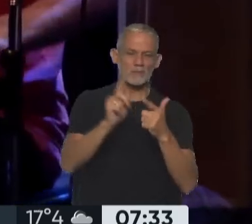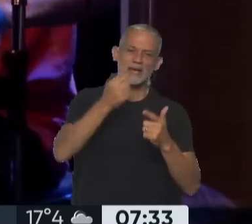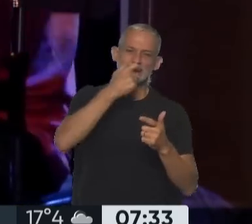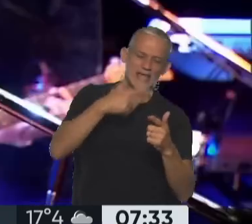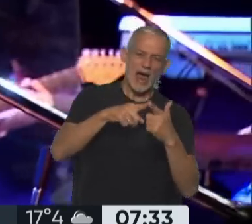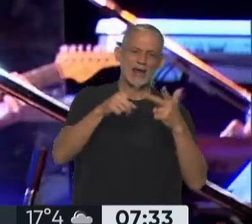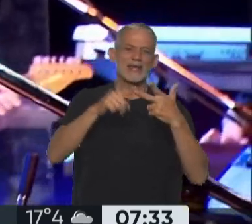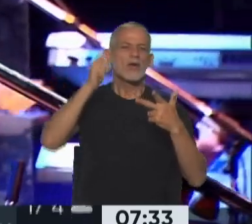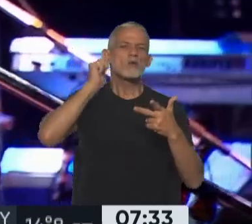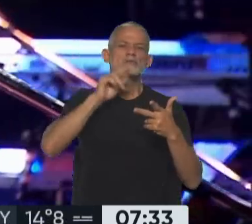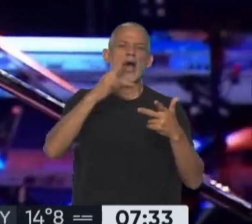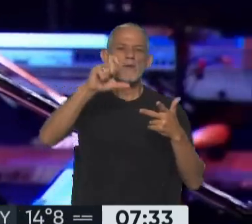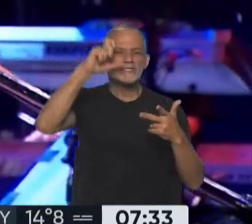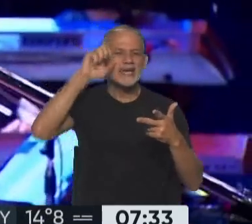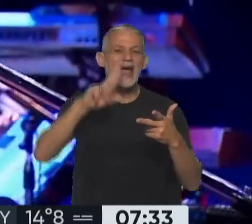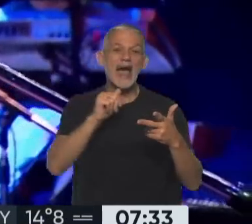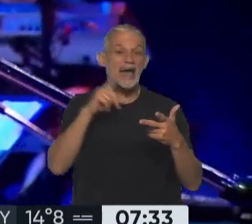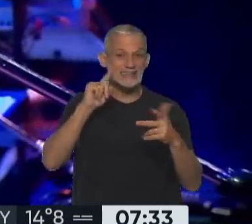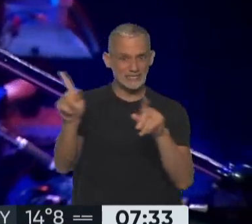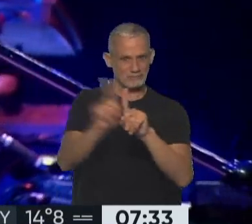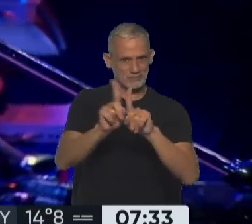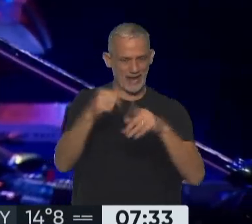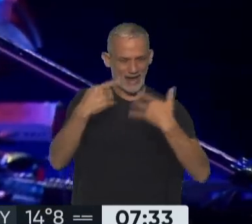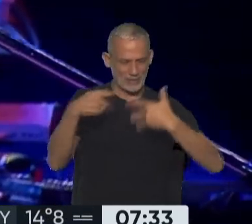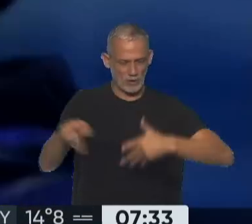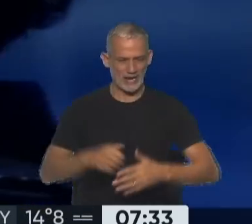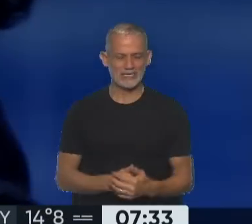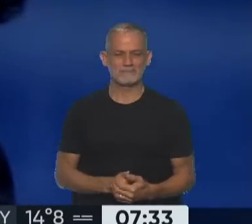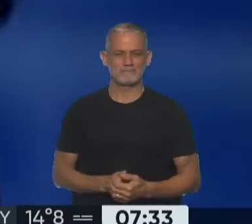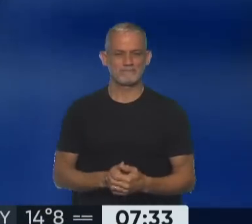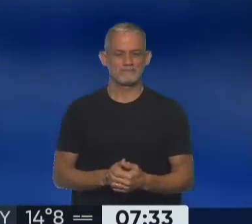Gustavo y muchísimos más que se subieron a cantar con él. Bajan, de Artaud.